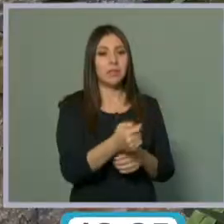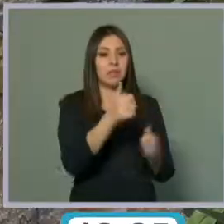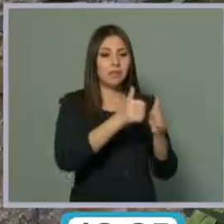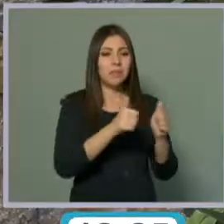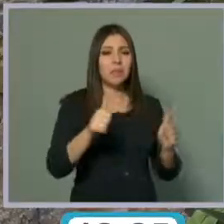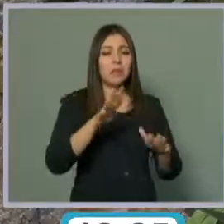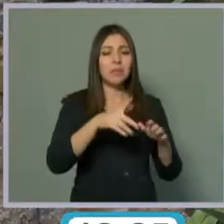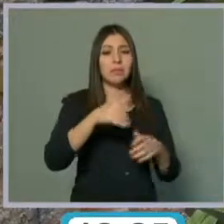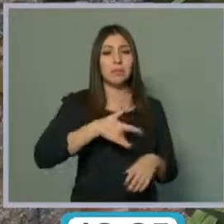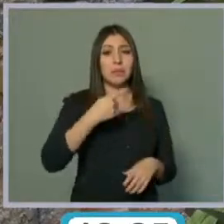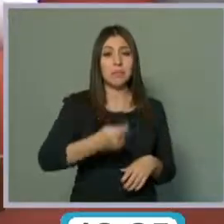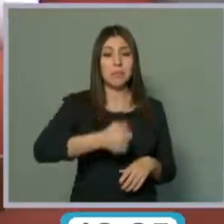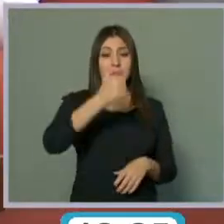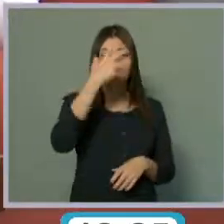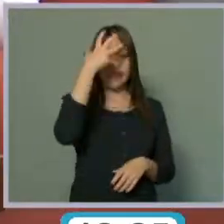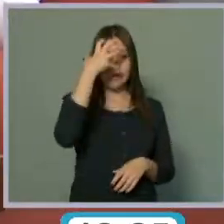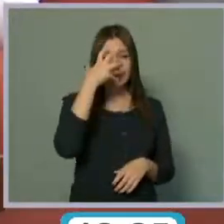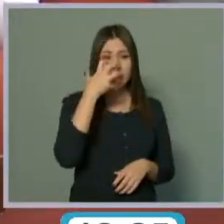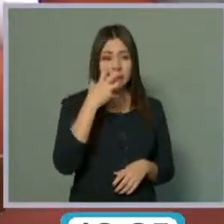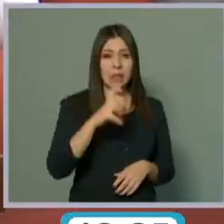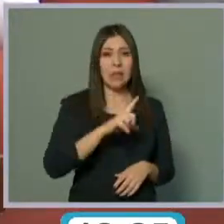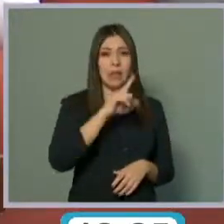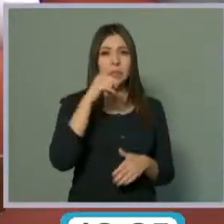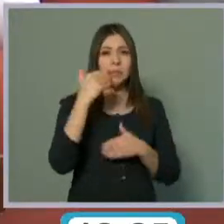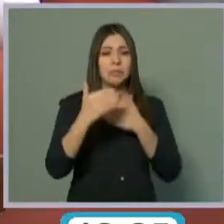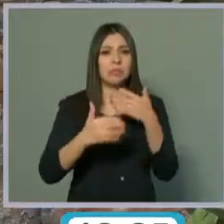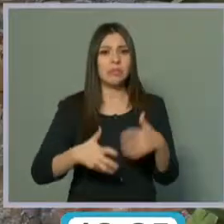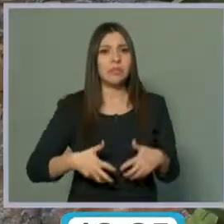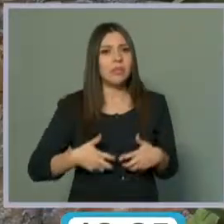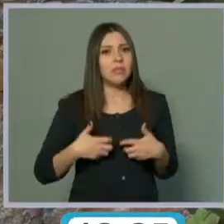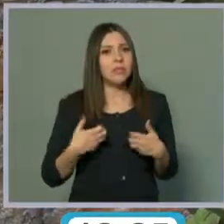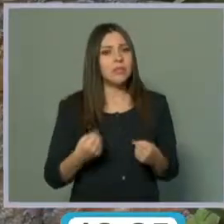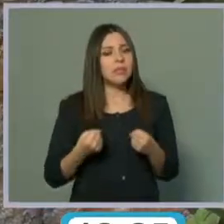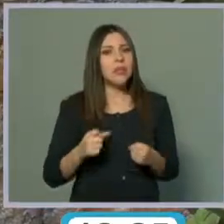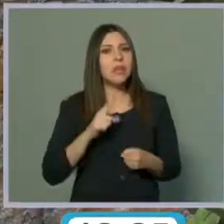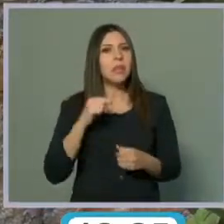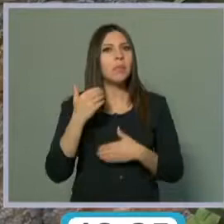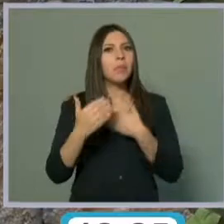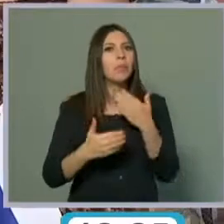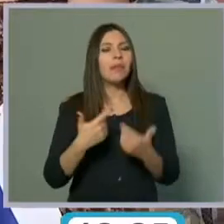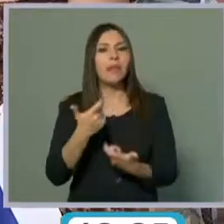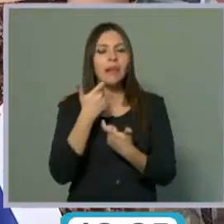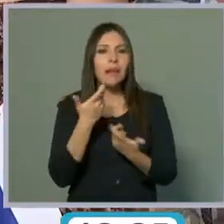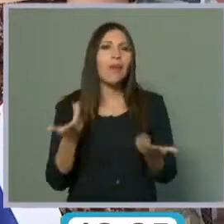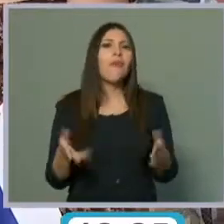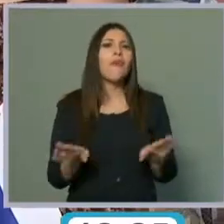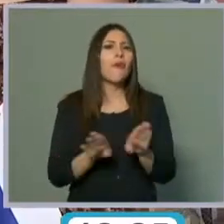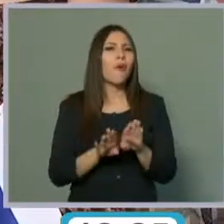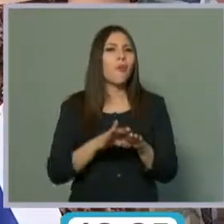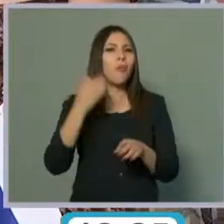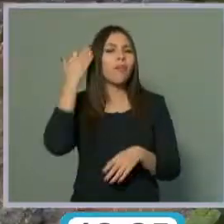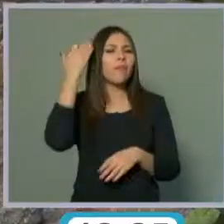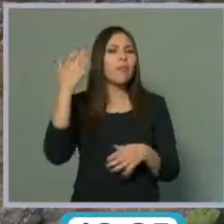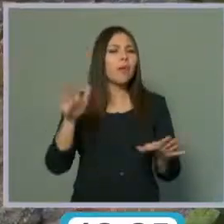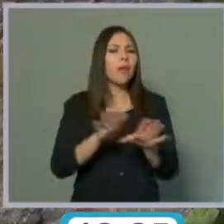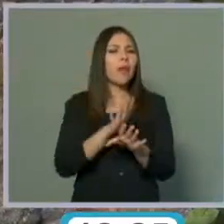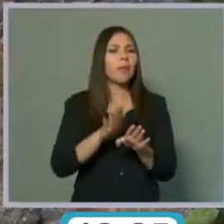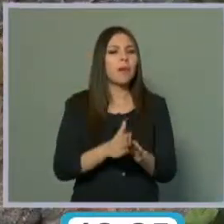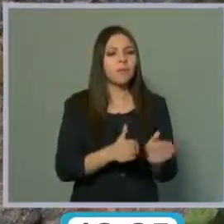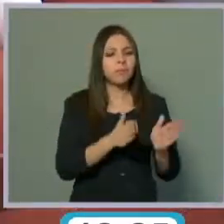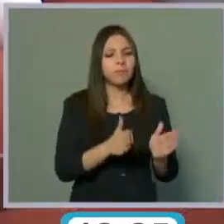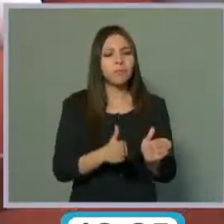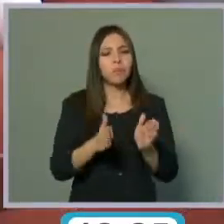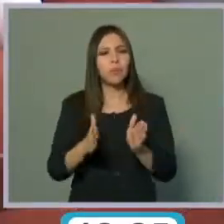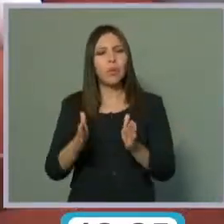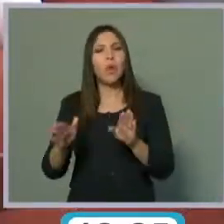luego te da coraje, luego te da risa. Pero todo ese proceso pues muchas veces no es tan fácil y tiene muchas etapas. ¿Qué podemos hacer o por dónde podemos